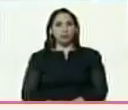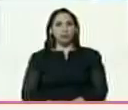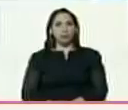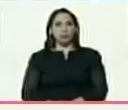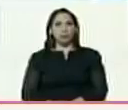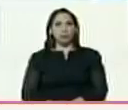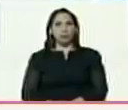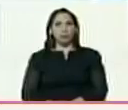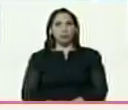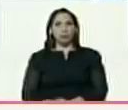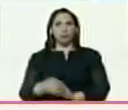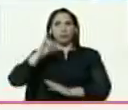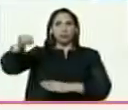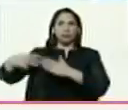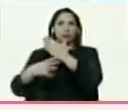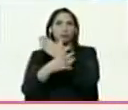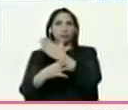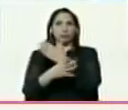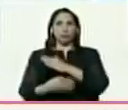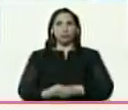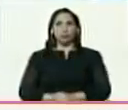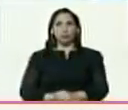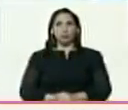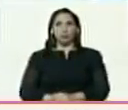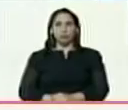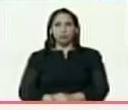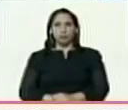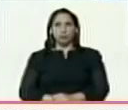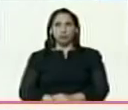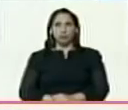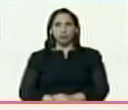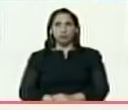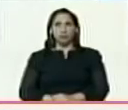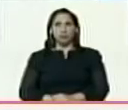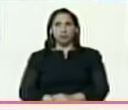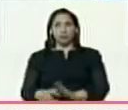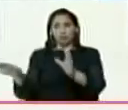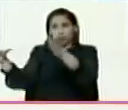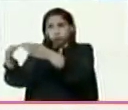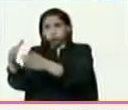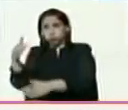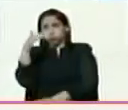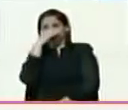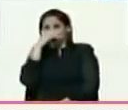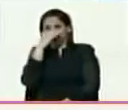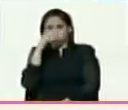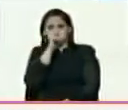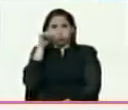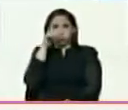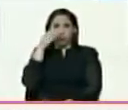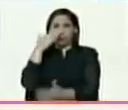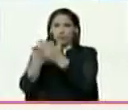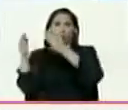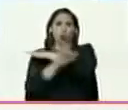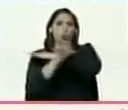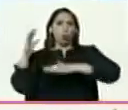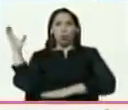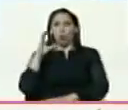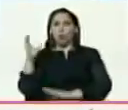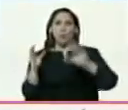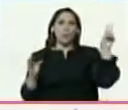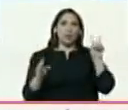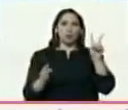asimismo juan guaidó simple y llanamente con narcoparamilitares en la frontera colombo-venezolana